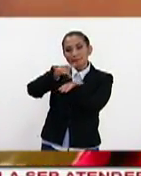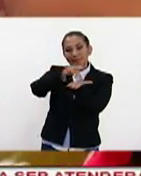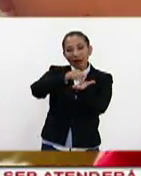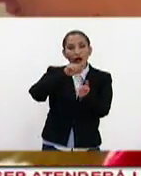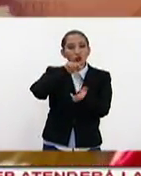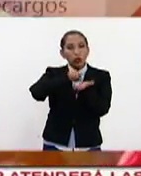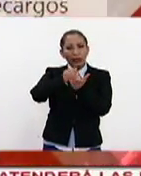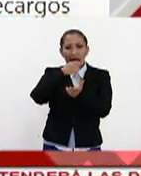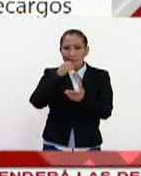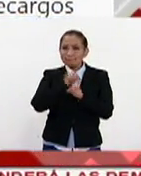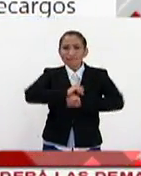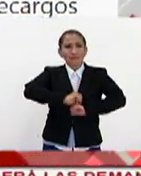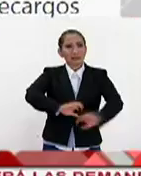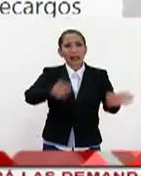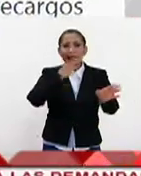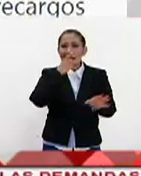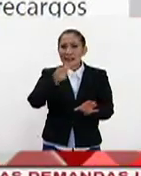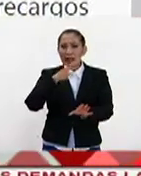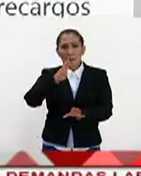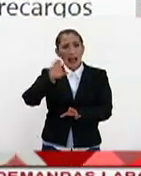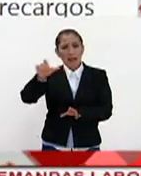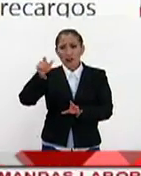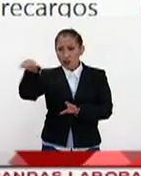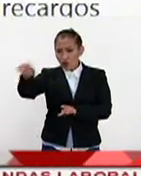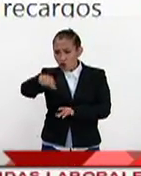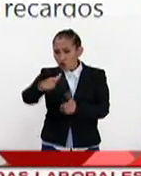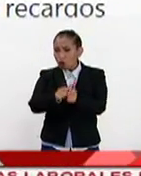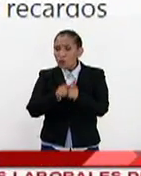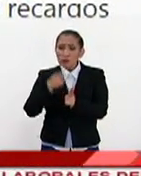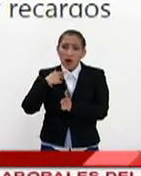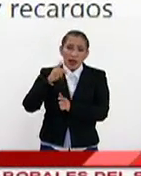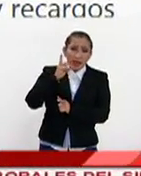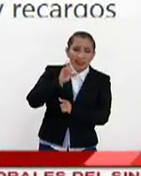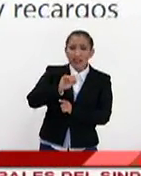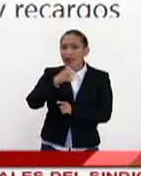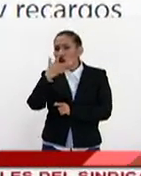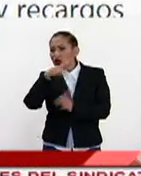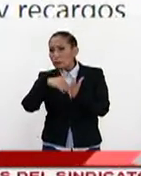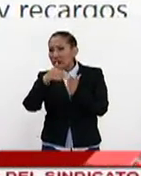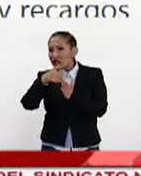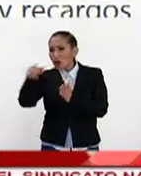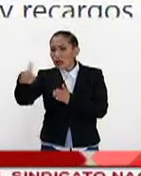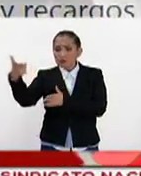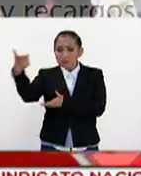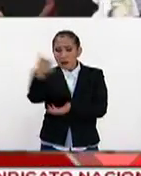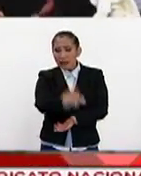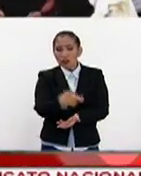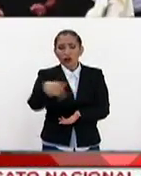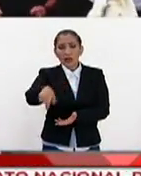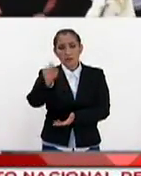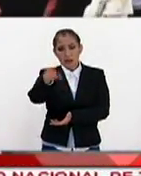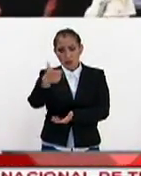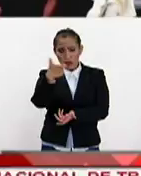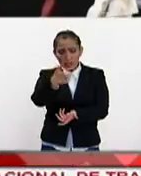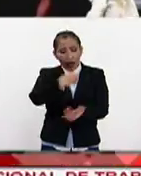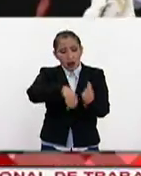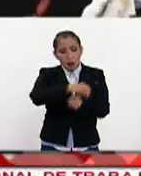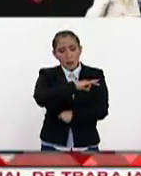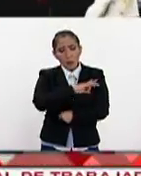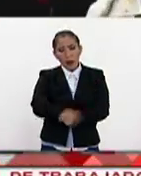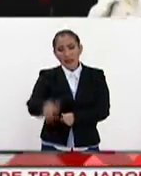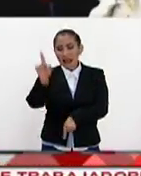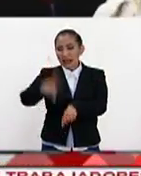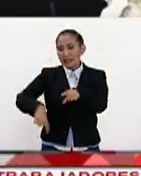Vía Twitter dijo que Baja California dará a los partidos políticos casi 38 millones de pesos y que con ese dinero se